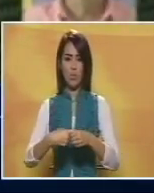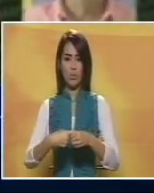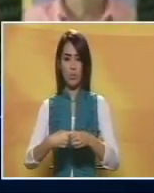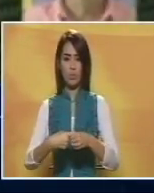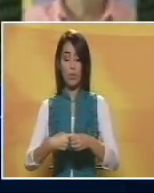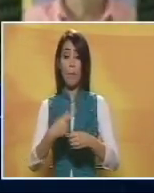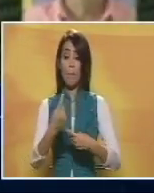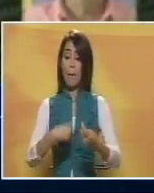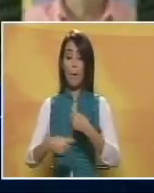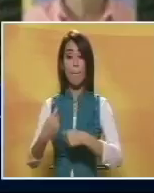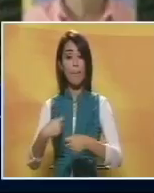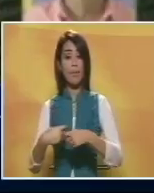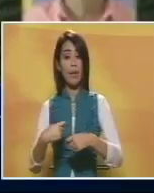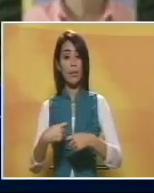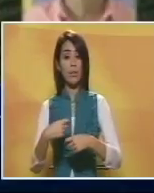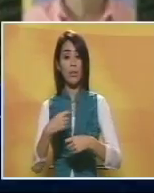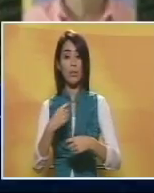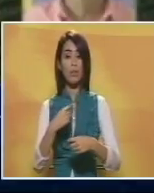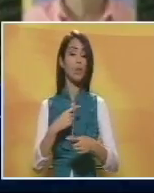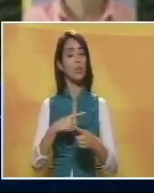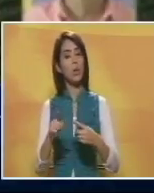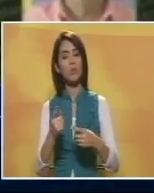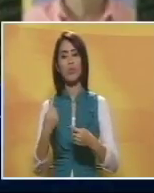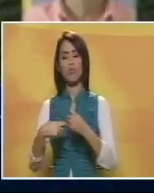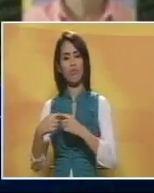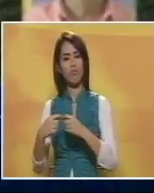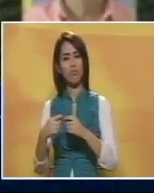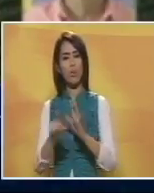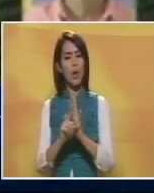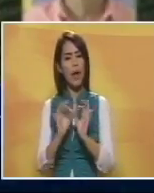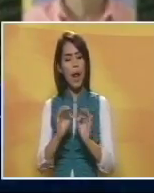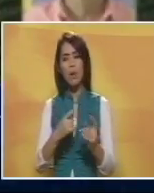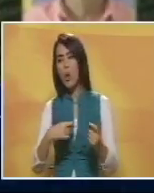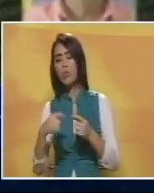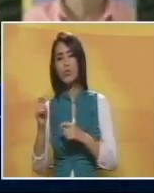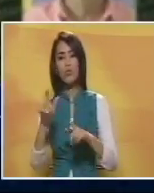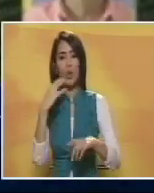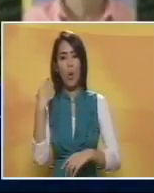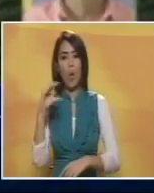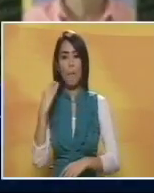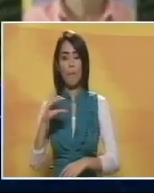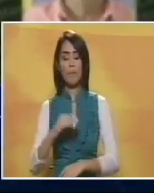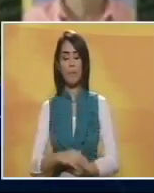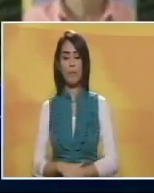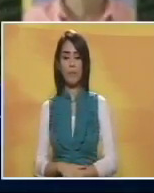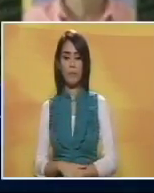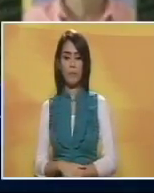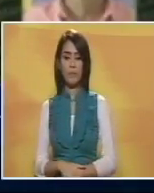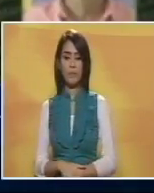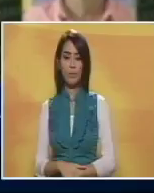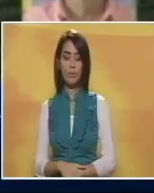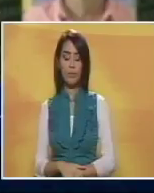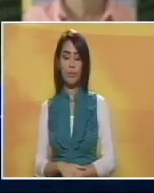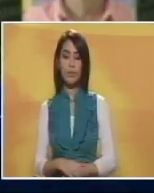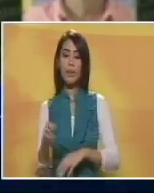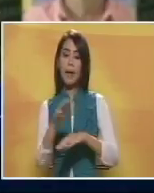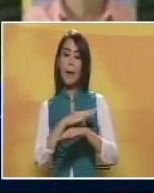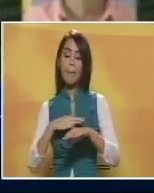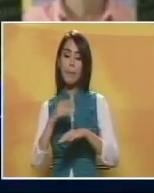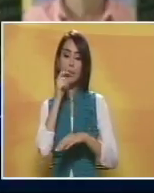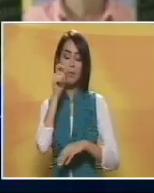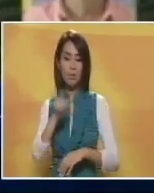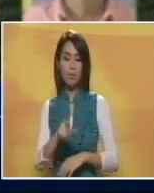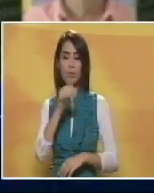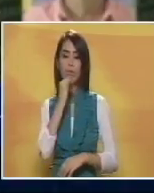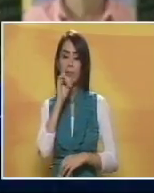para venderlo y llevarlo como contrabando de extracción a Colombia. El ministro también